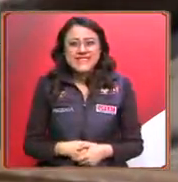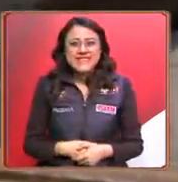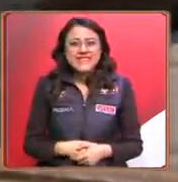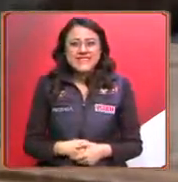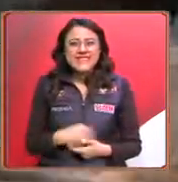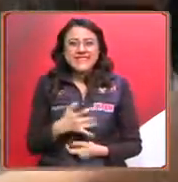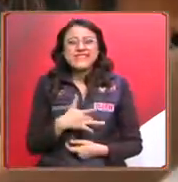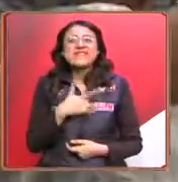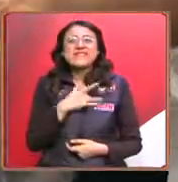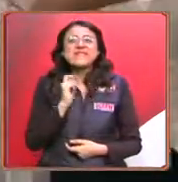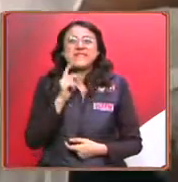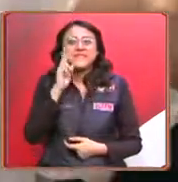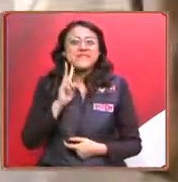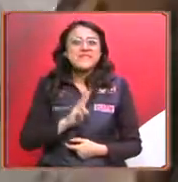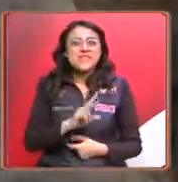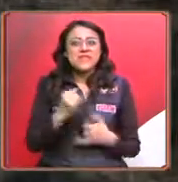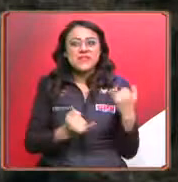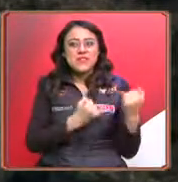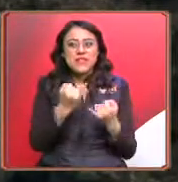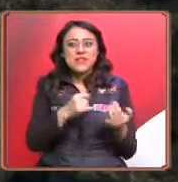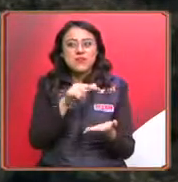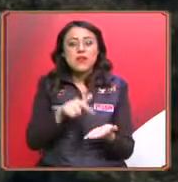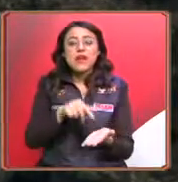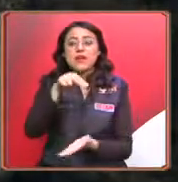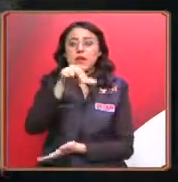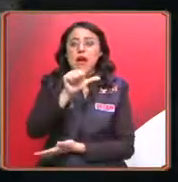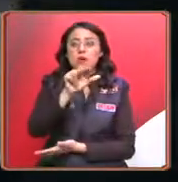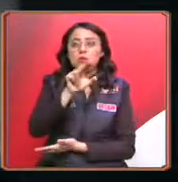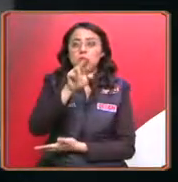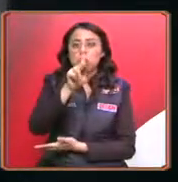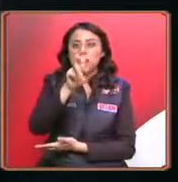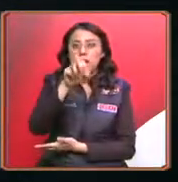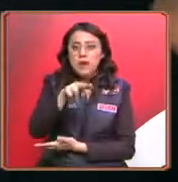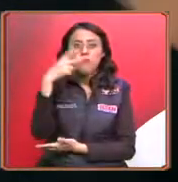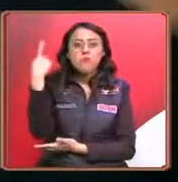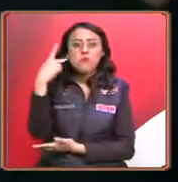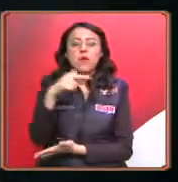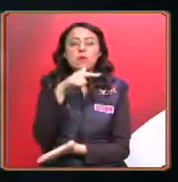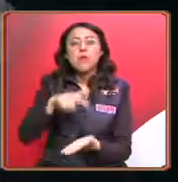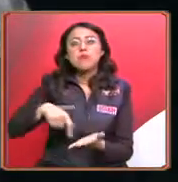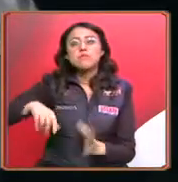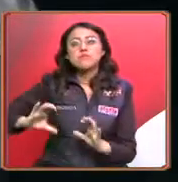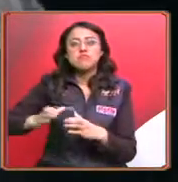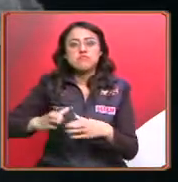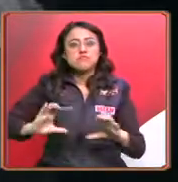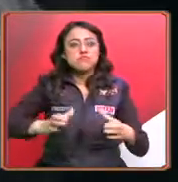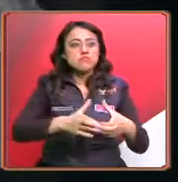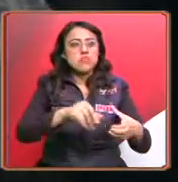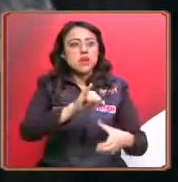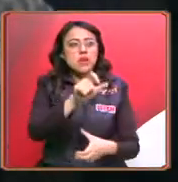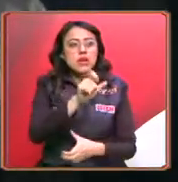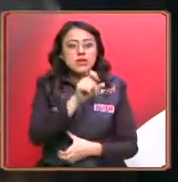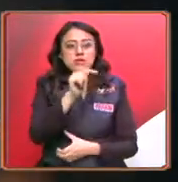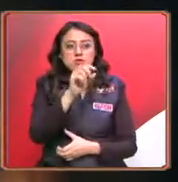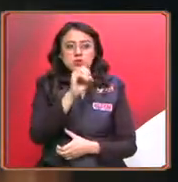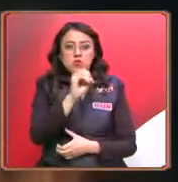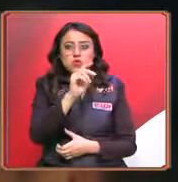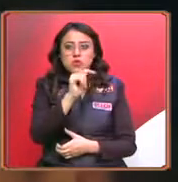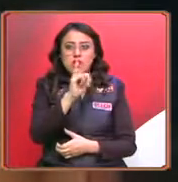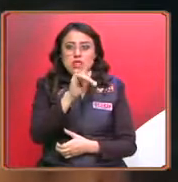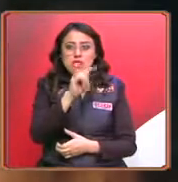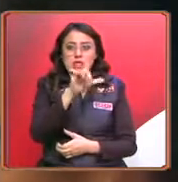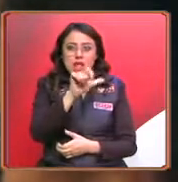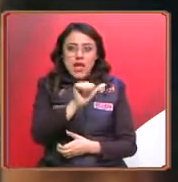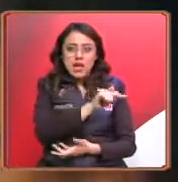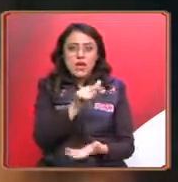Así describimos la visita de Juguetón en Naupan, Puebla, específicamente en las comunidades de Iscotitla y Copila. En